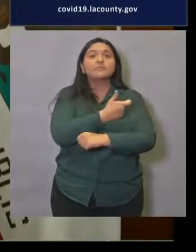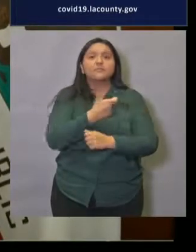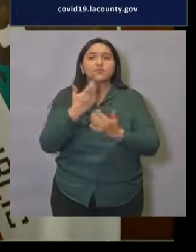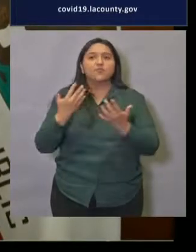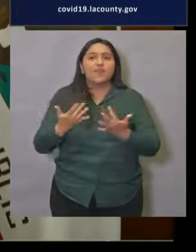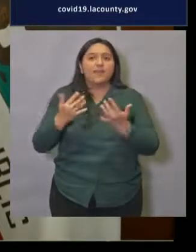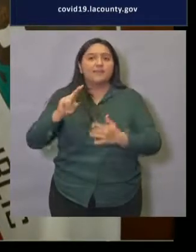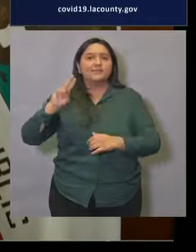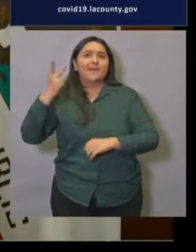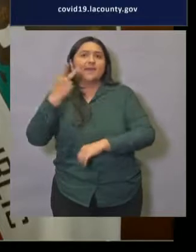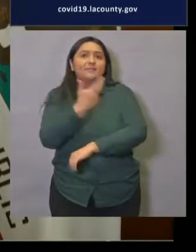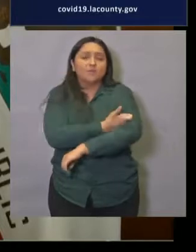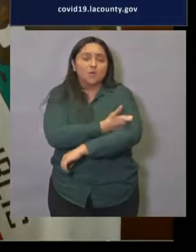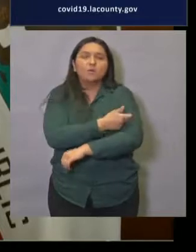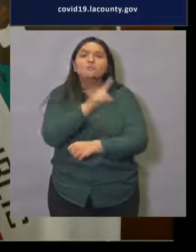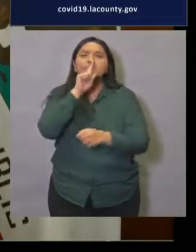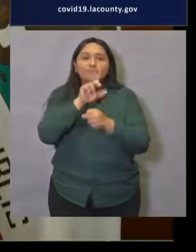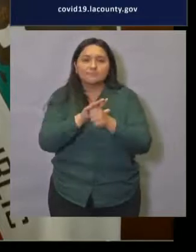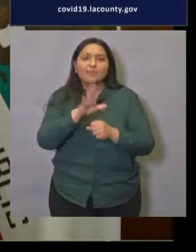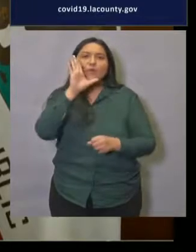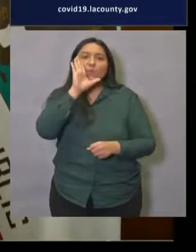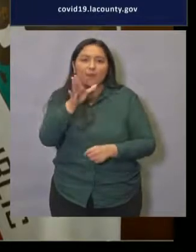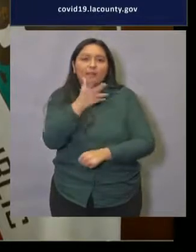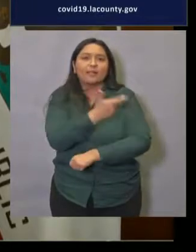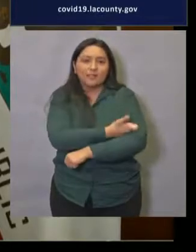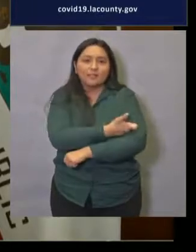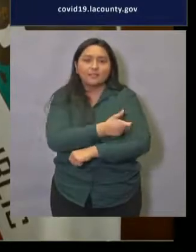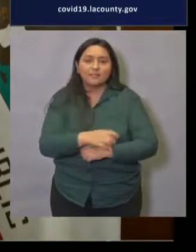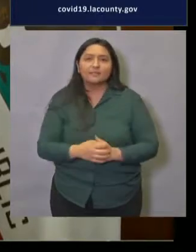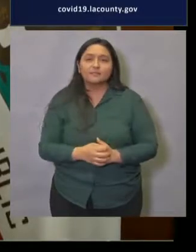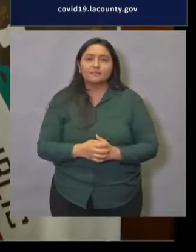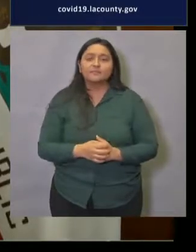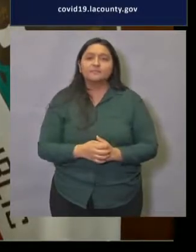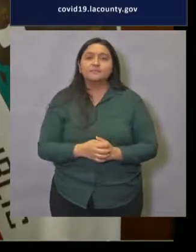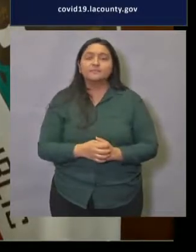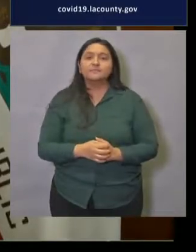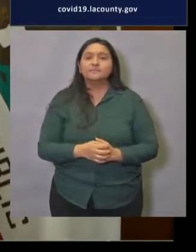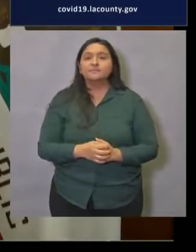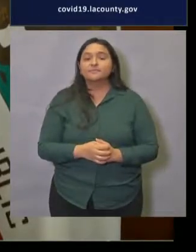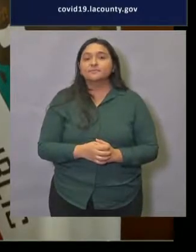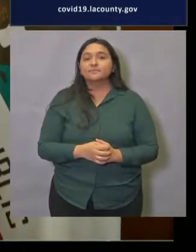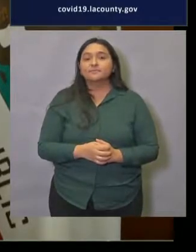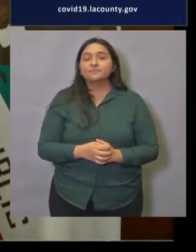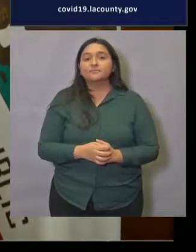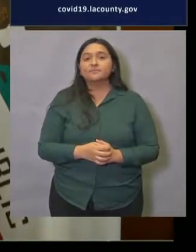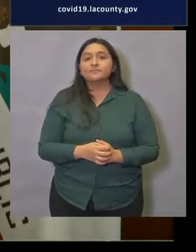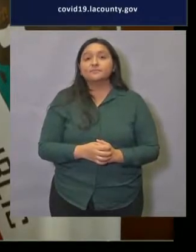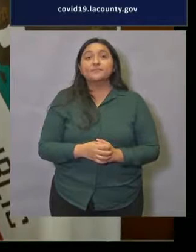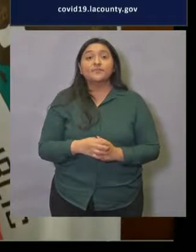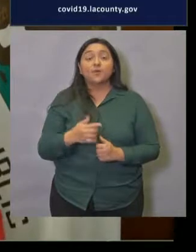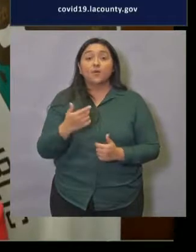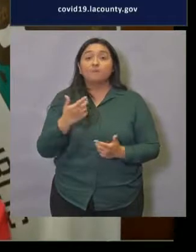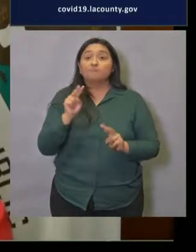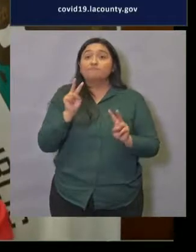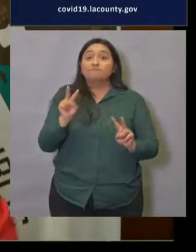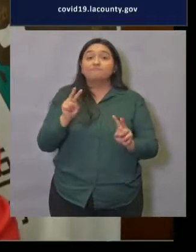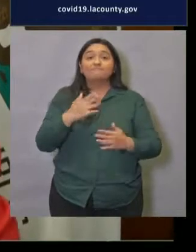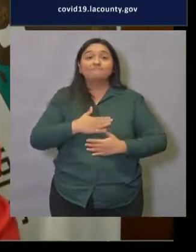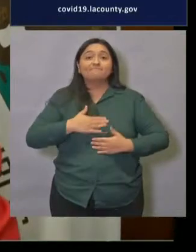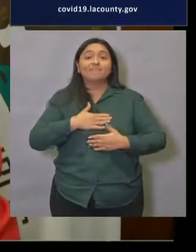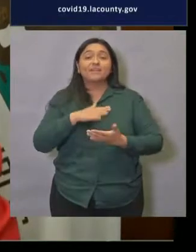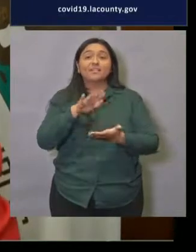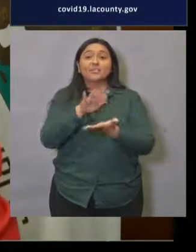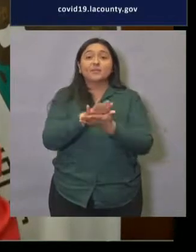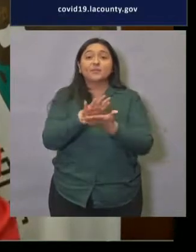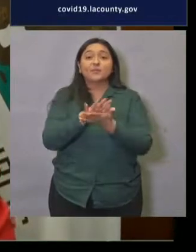garantizada para la comunidad. Aunque doy la bienvenida a la noticia que escuelas primarias tienen la